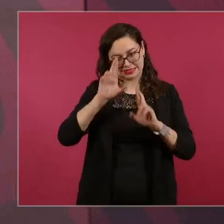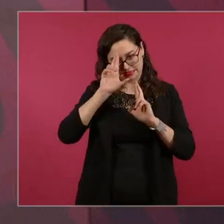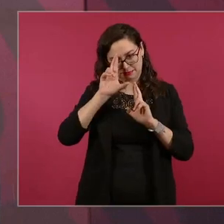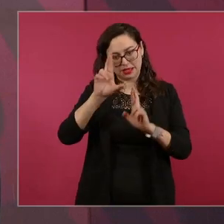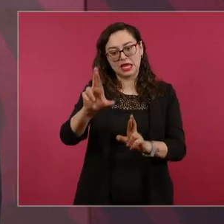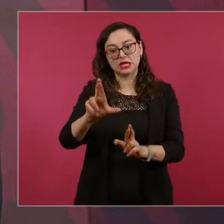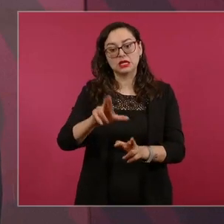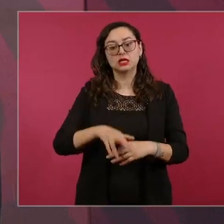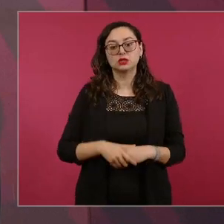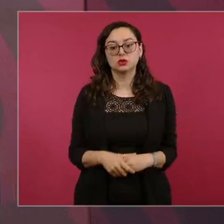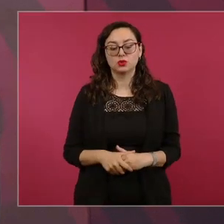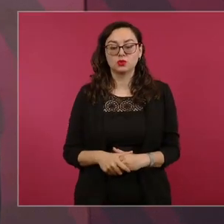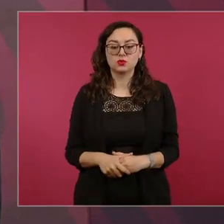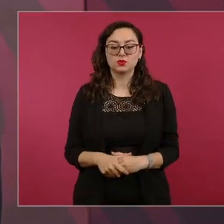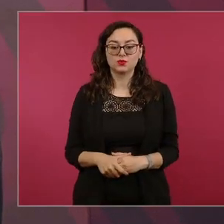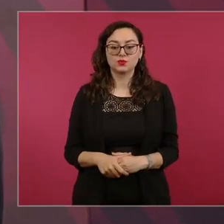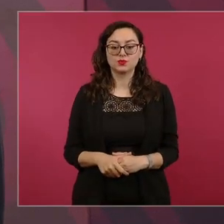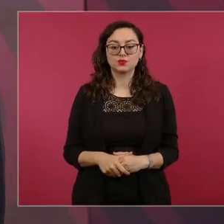y